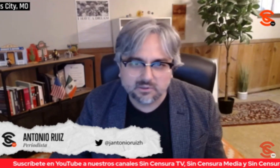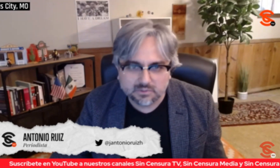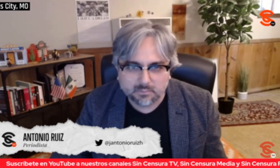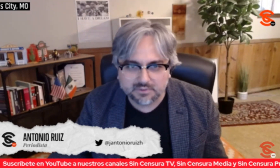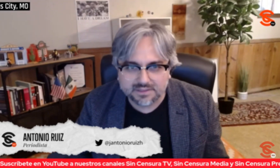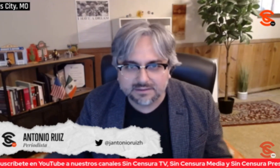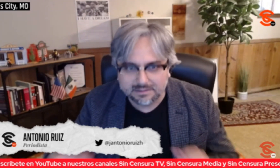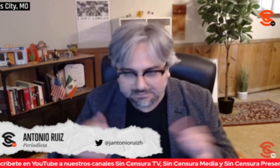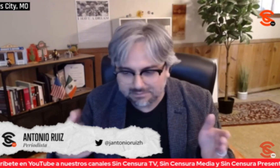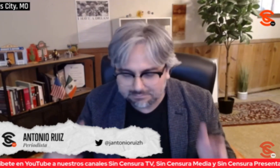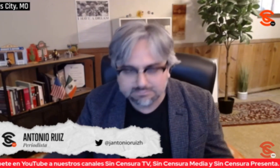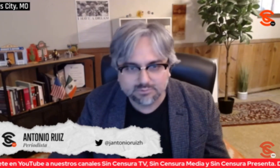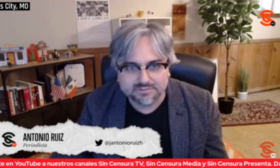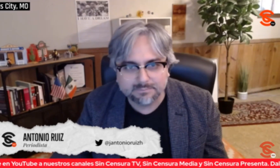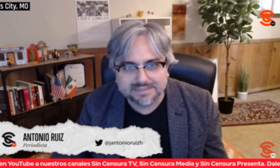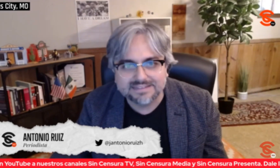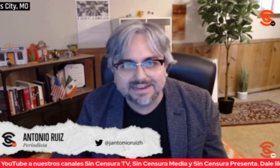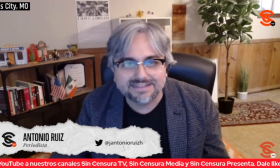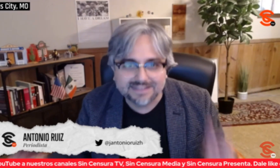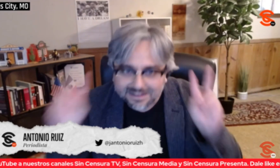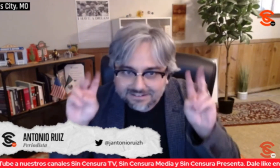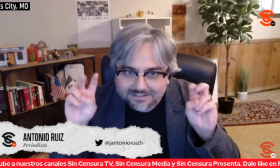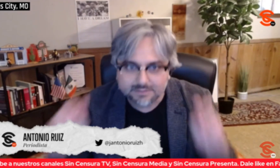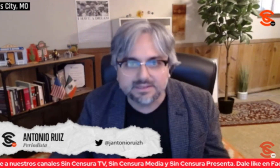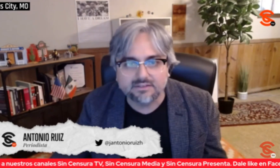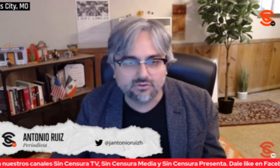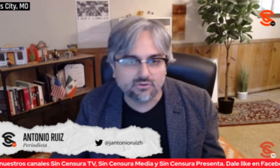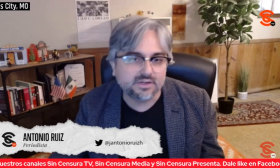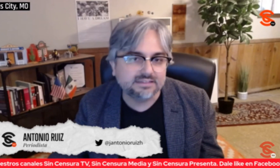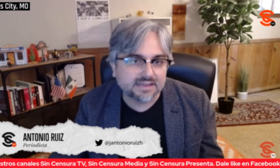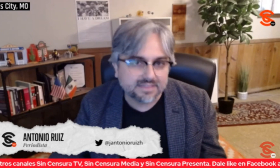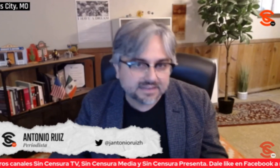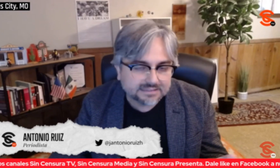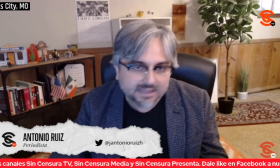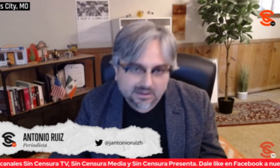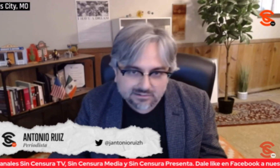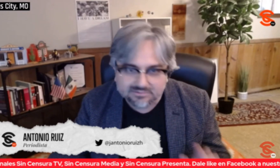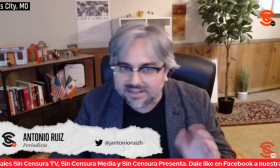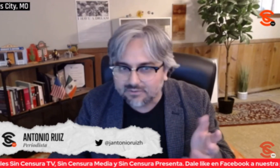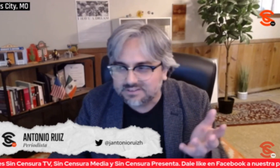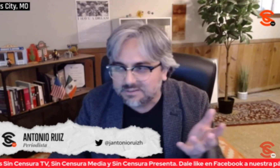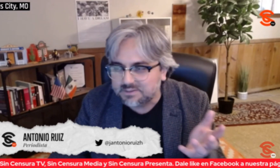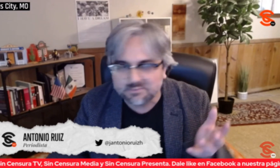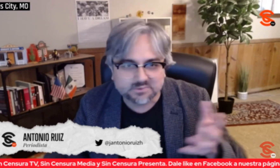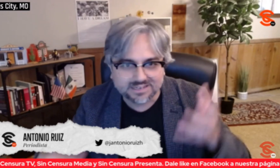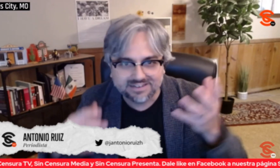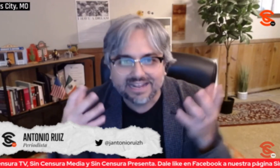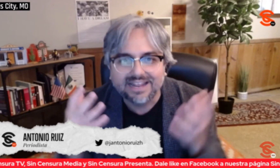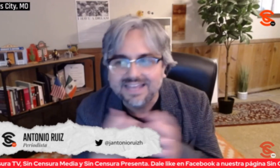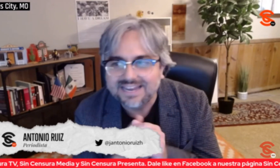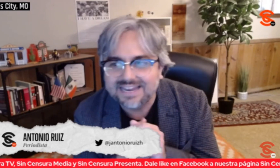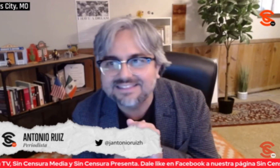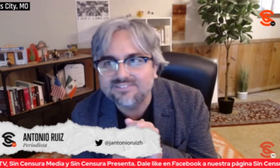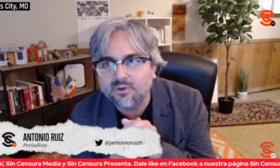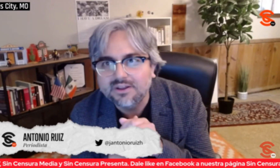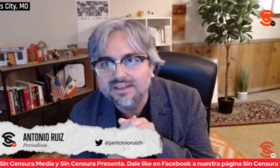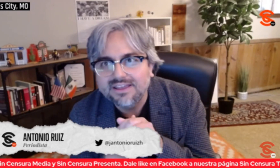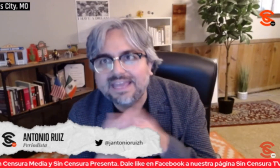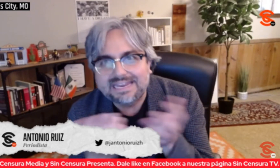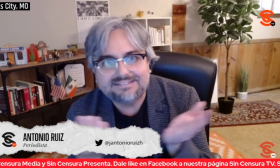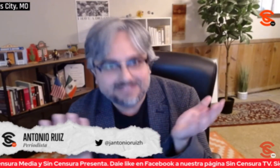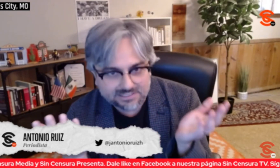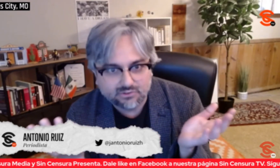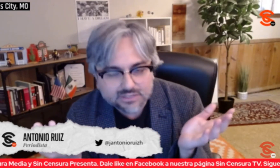público, es cuando se puede pensar en esa recriminación o crítica directa, ¿no? En una conferencia de prensa, pues la